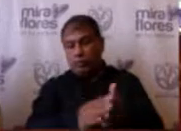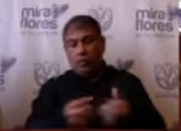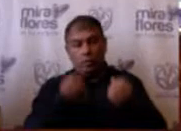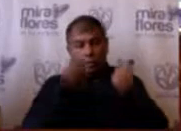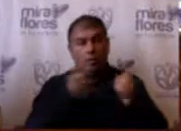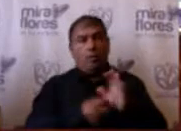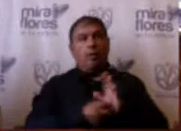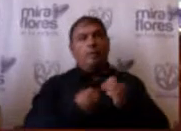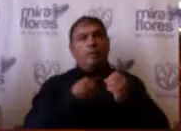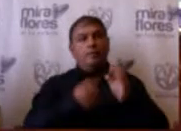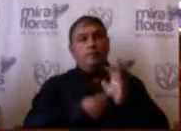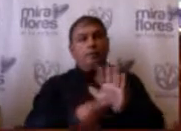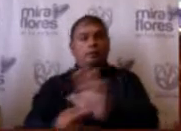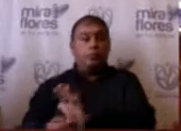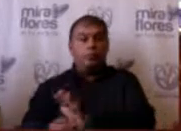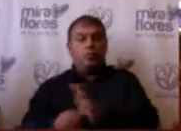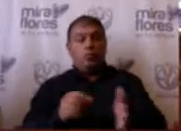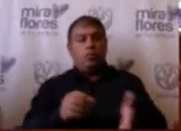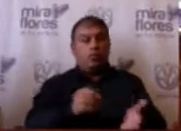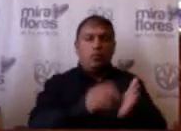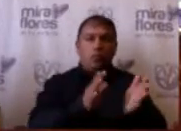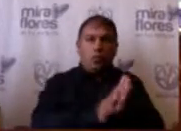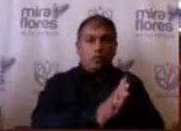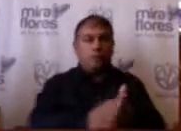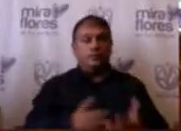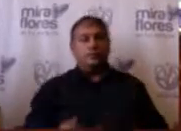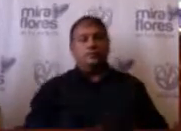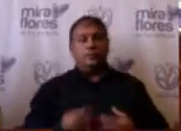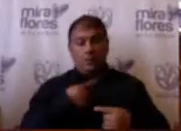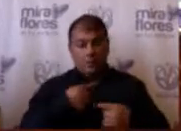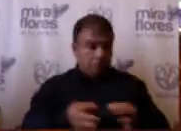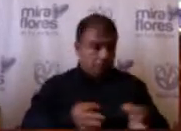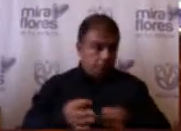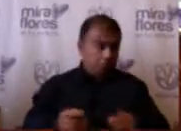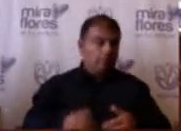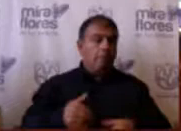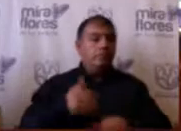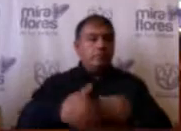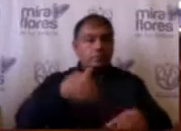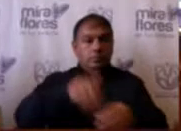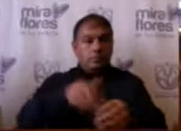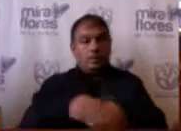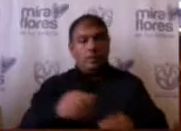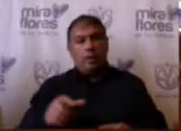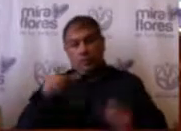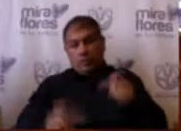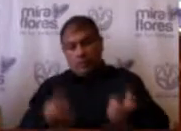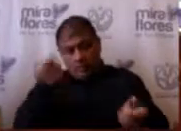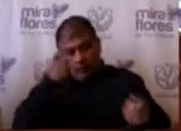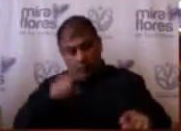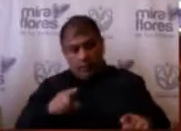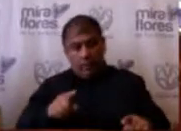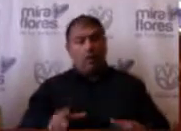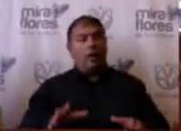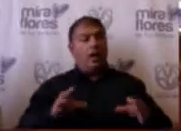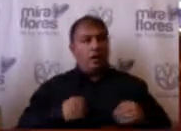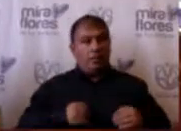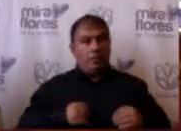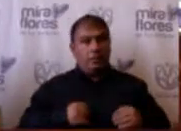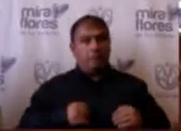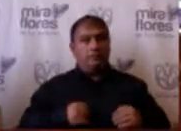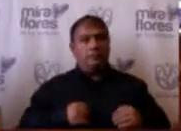expuesto a través de los códigos curar muy bien dicho esto procederíamos a votar aquellos miembros del consejo que estén a favor de aprobar